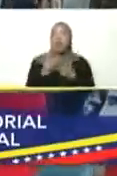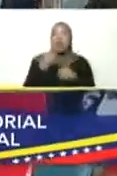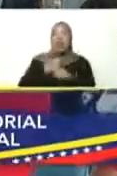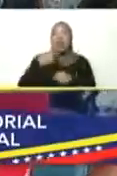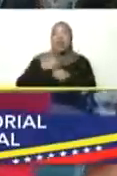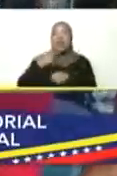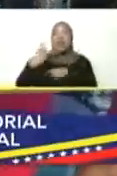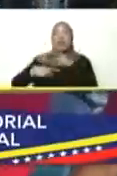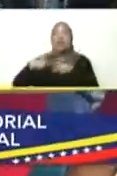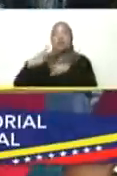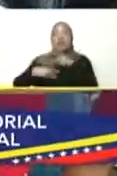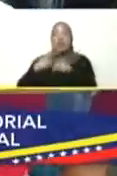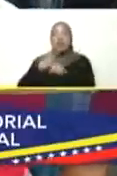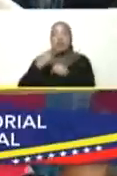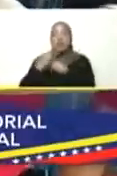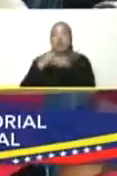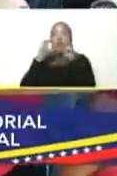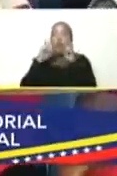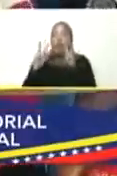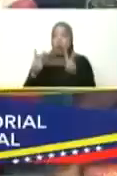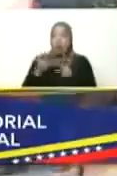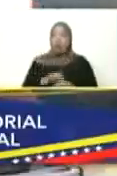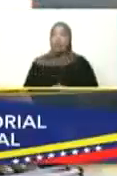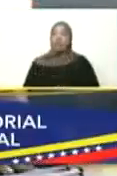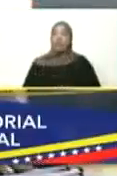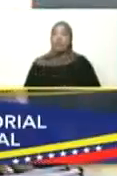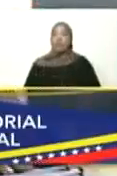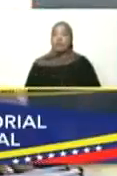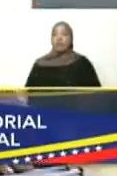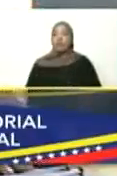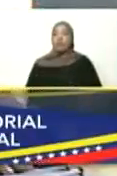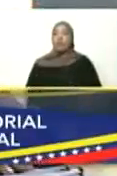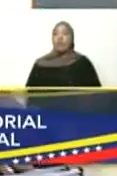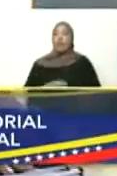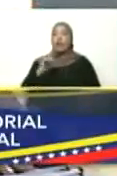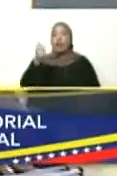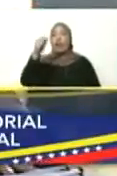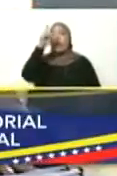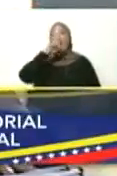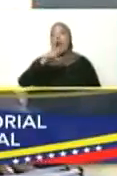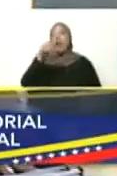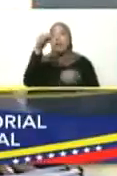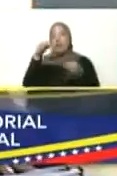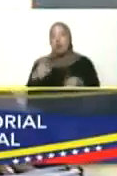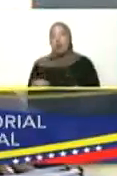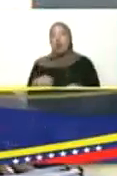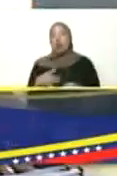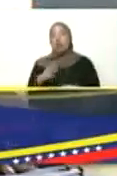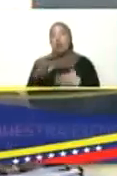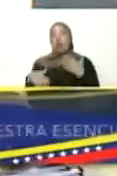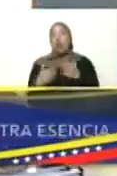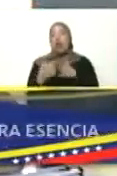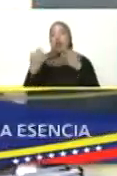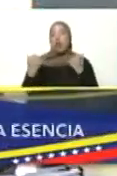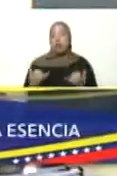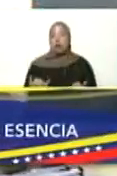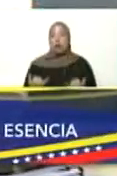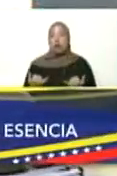trabajando, produciendo. Vamos a ver, hace 10 años exactamente, un día como hoy, a esta hora